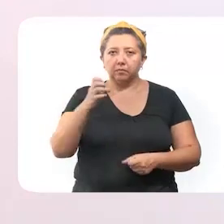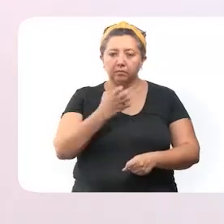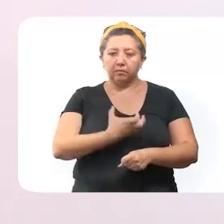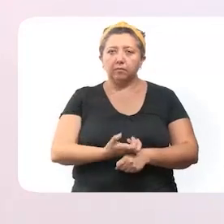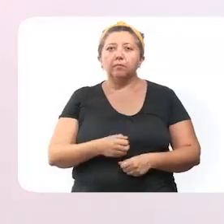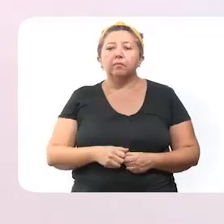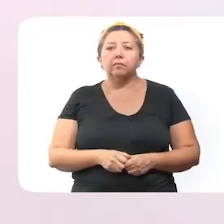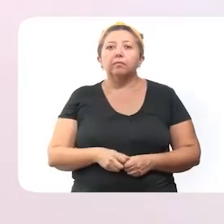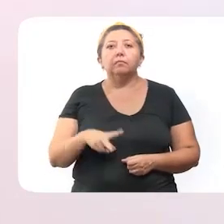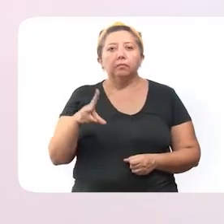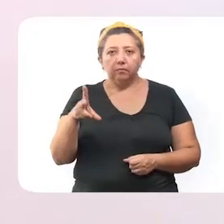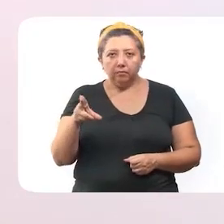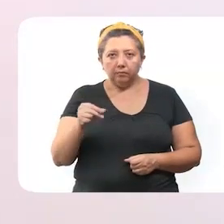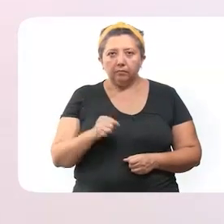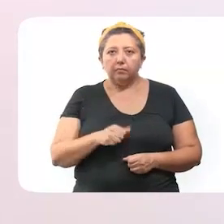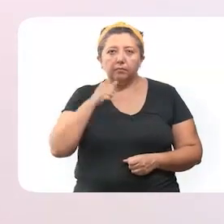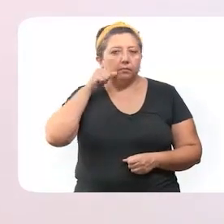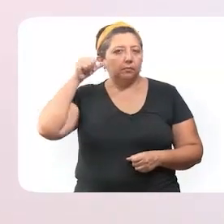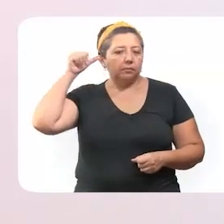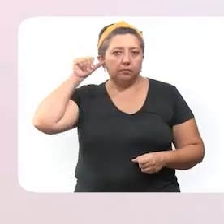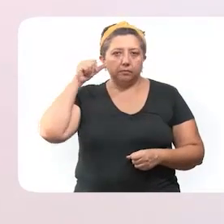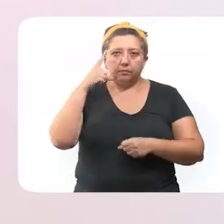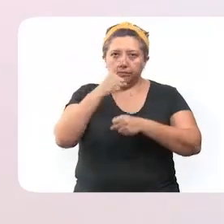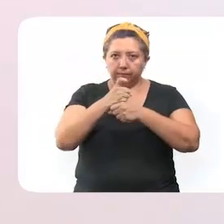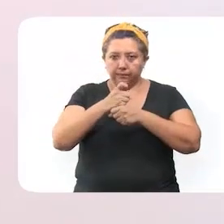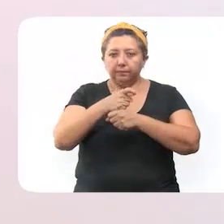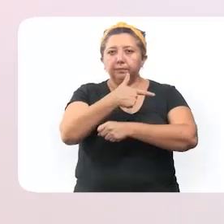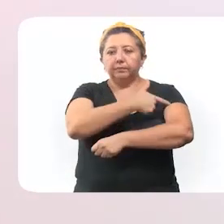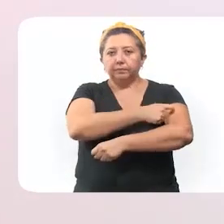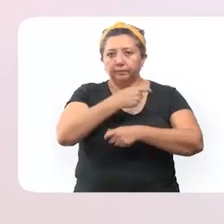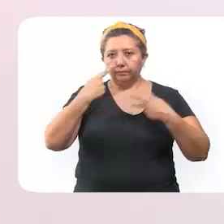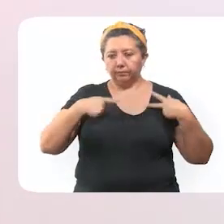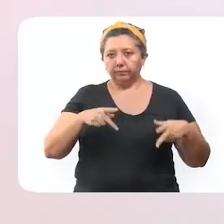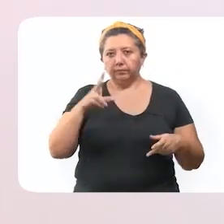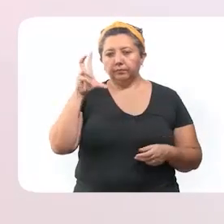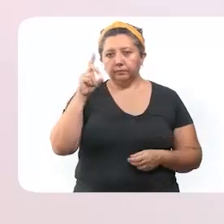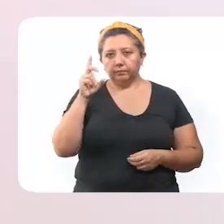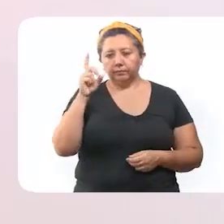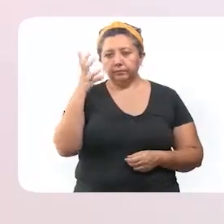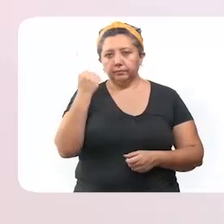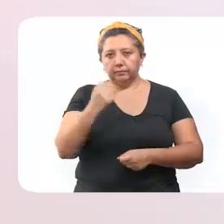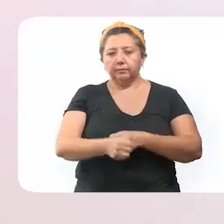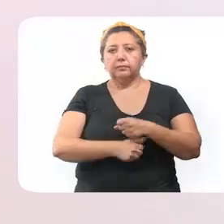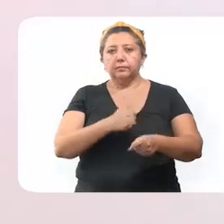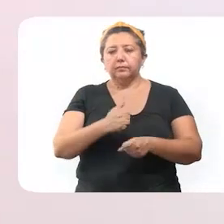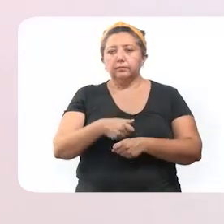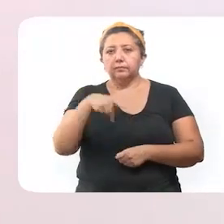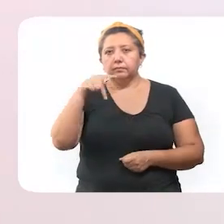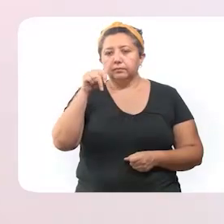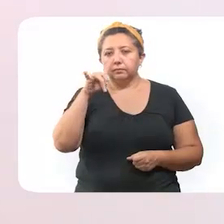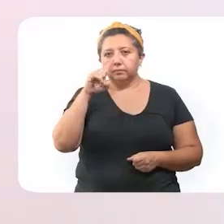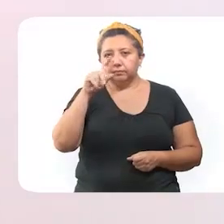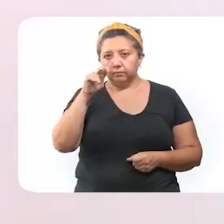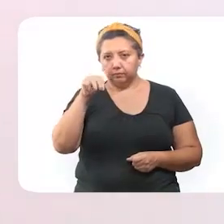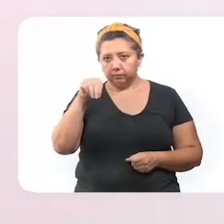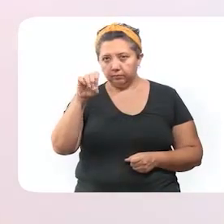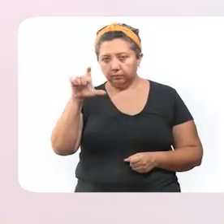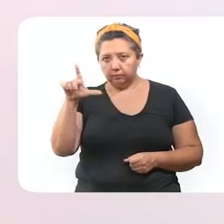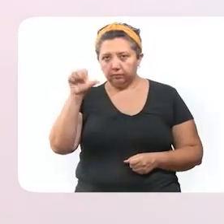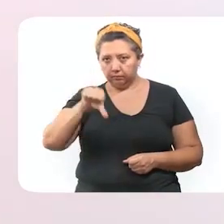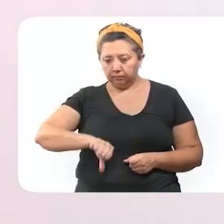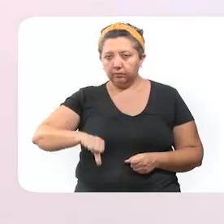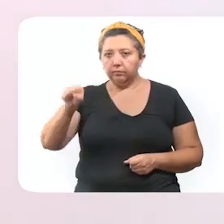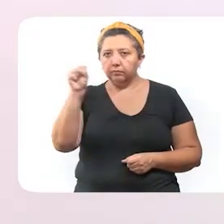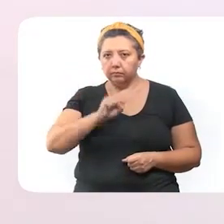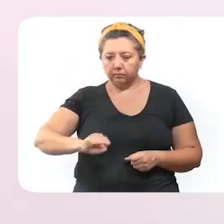estado. También, ayer se comenzó a aplicar la primera dosis de la vacuna para personas de 30 a 39 años en Calotmul. Hoy